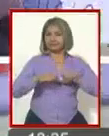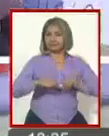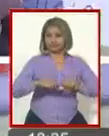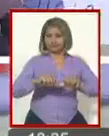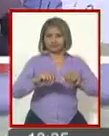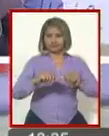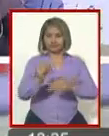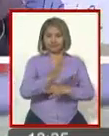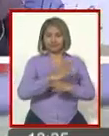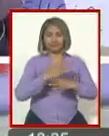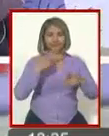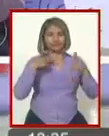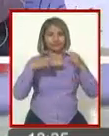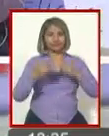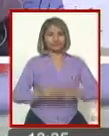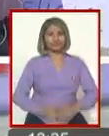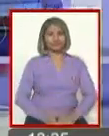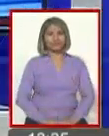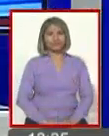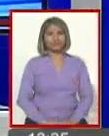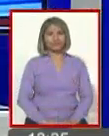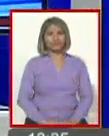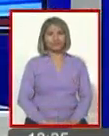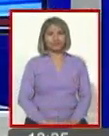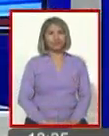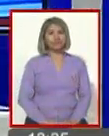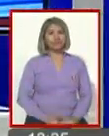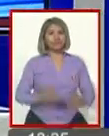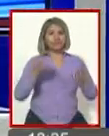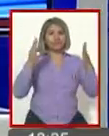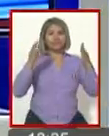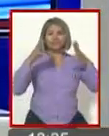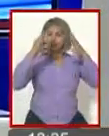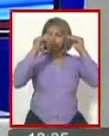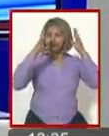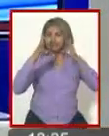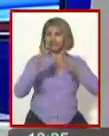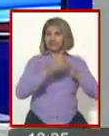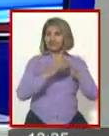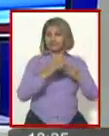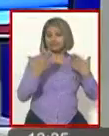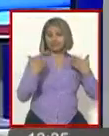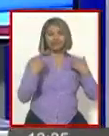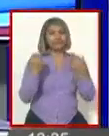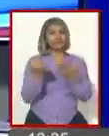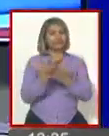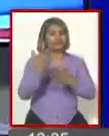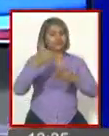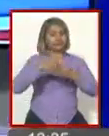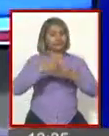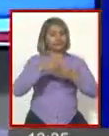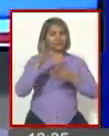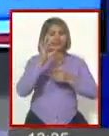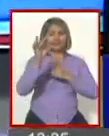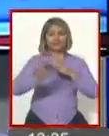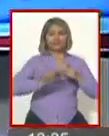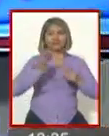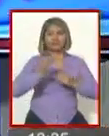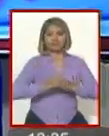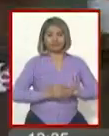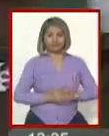continuar compartiendo más noticias. Y atención, porque los maestros urbanos tendrán nuevas elecciones para su